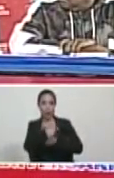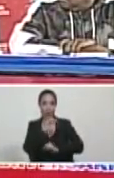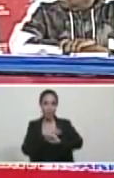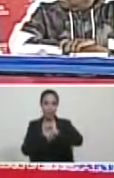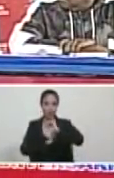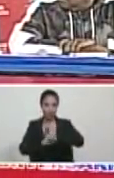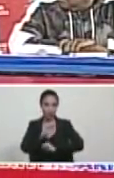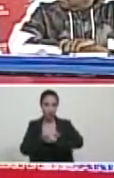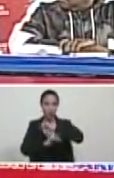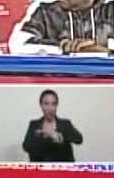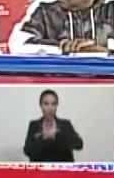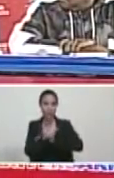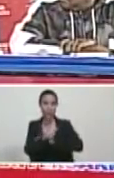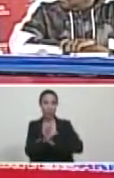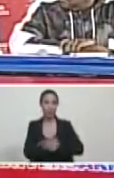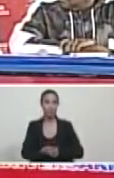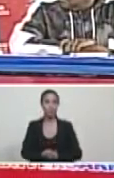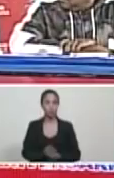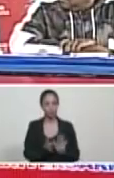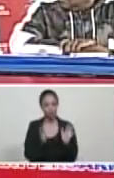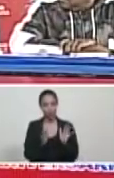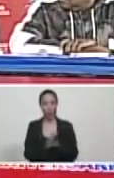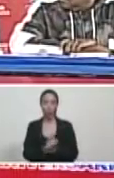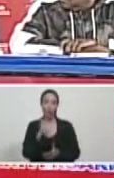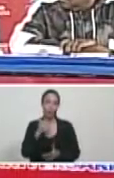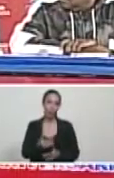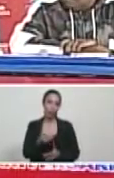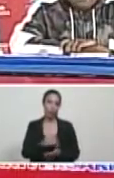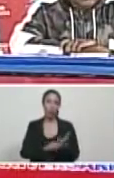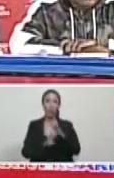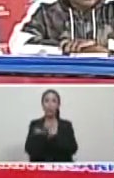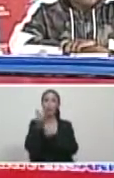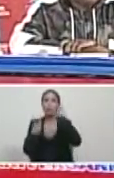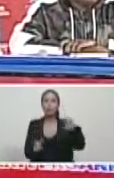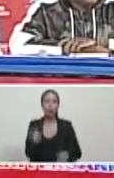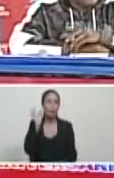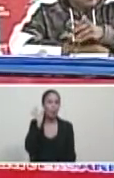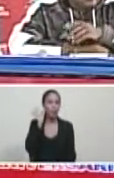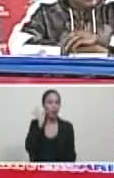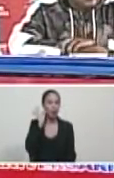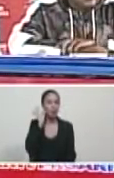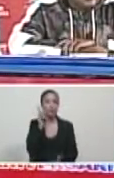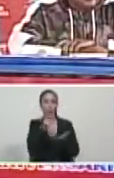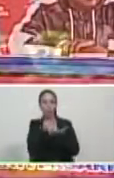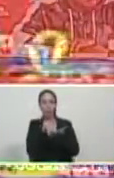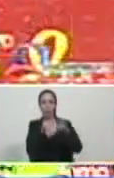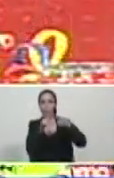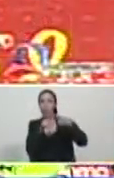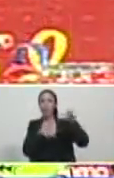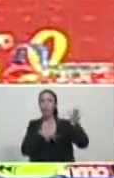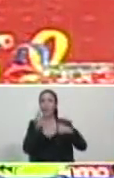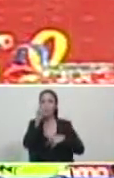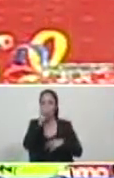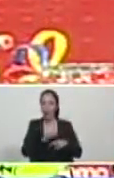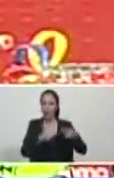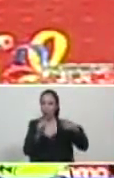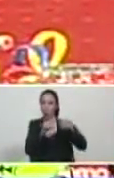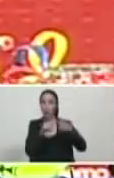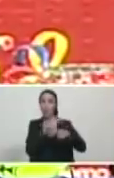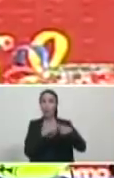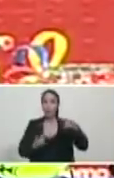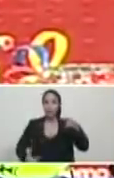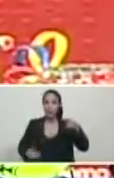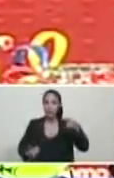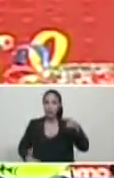hablar luego de escuchar dos intervenciones de dos mujeres, de una muchacha de 13 años, presidenta